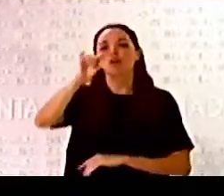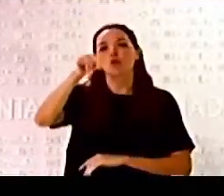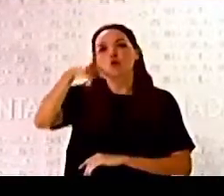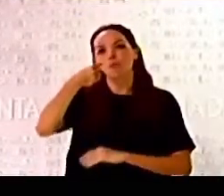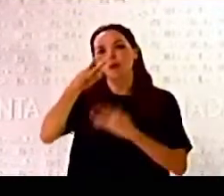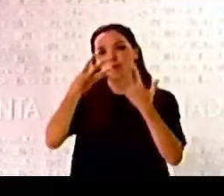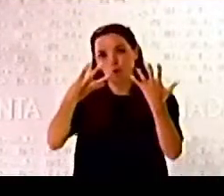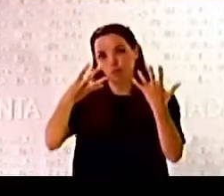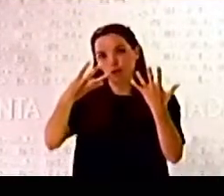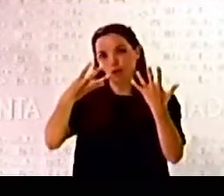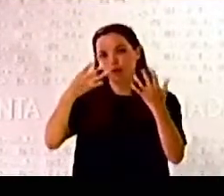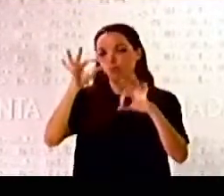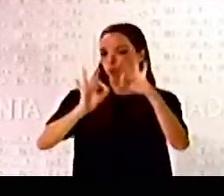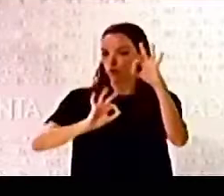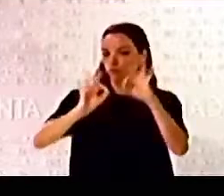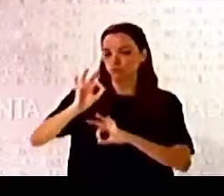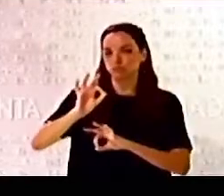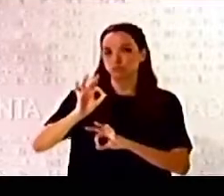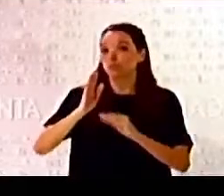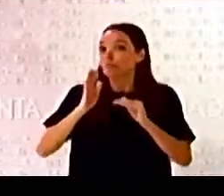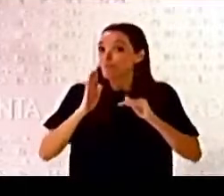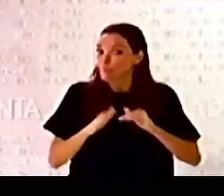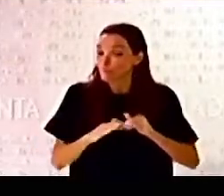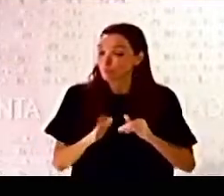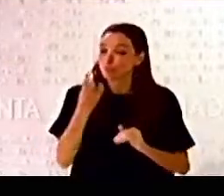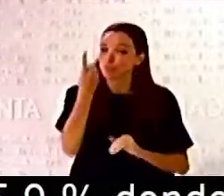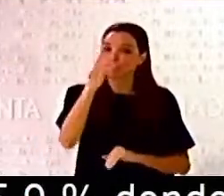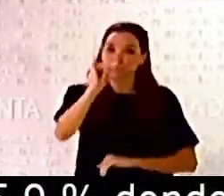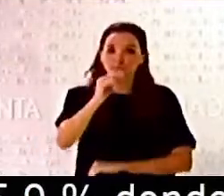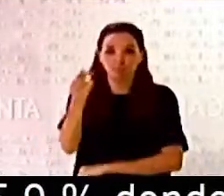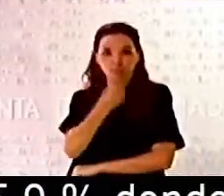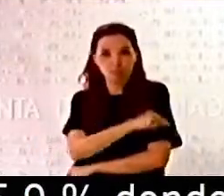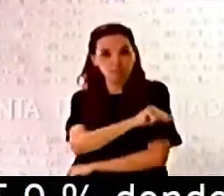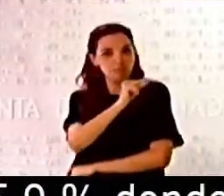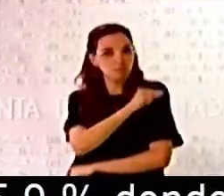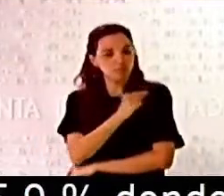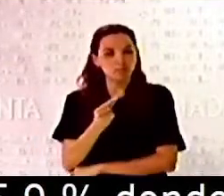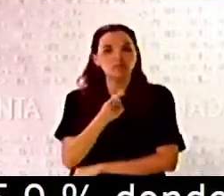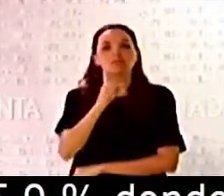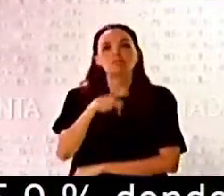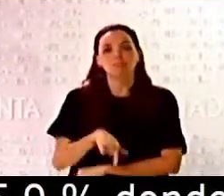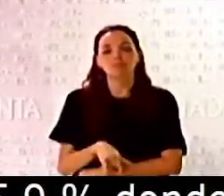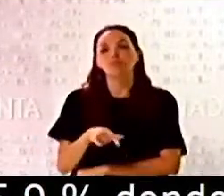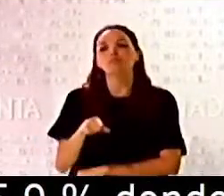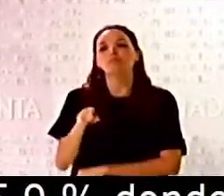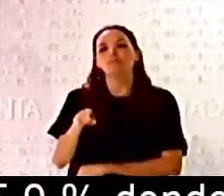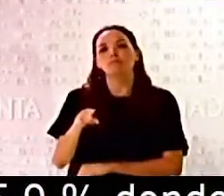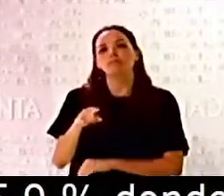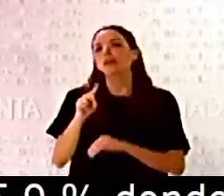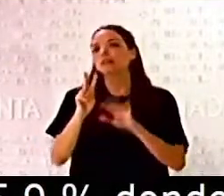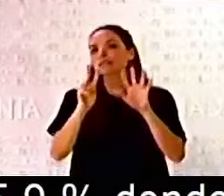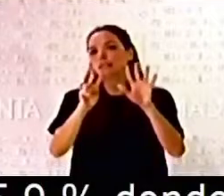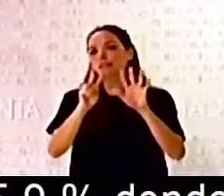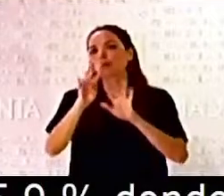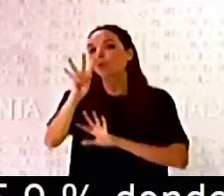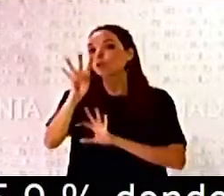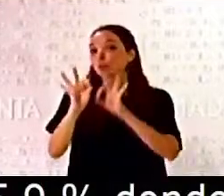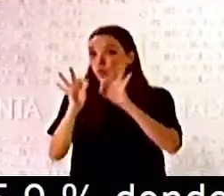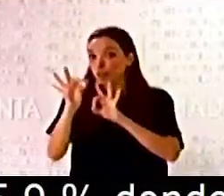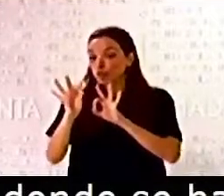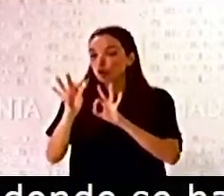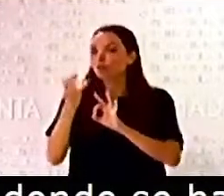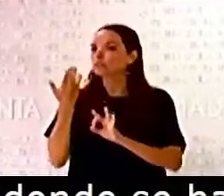donde ya se ha administrado al menos una dosis y donde se ha completado la pauta en cerca